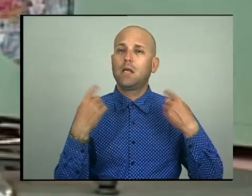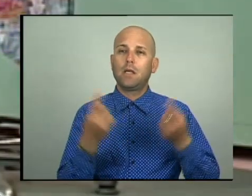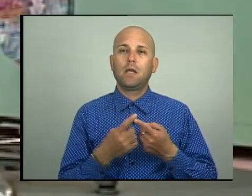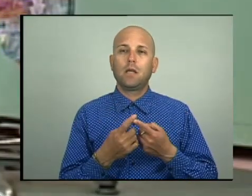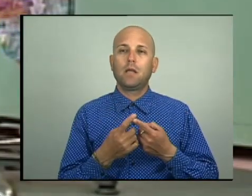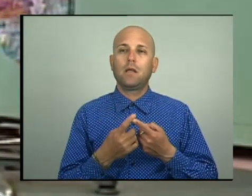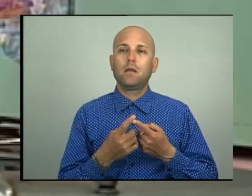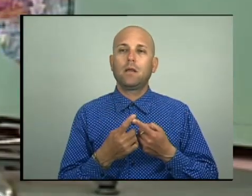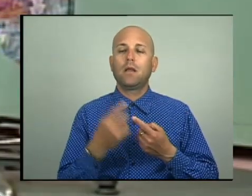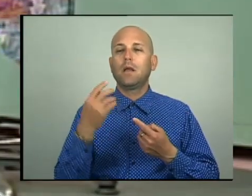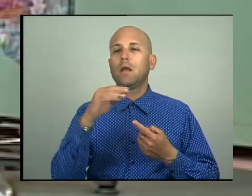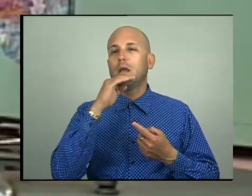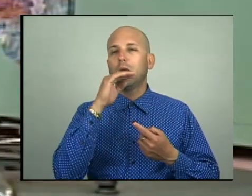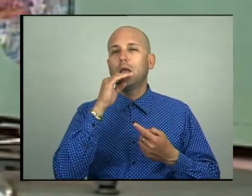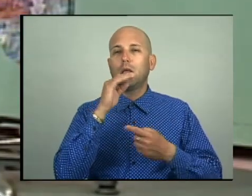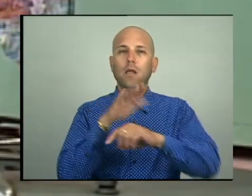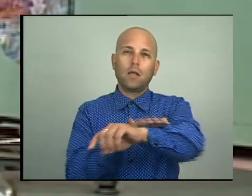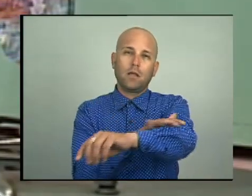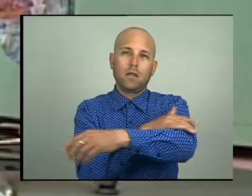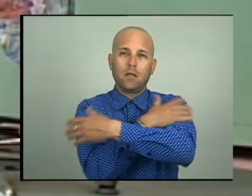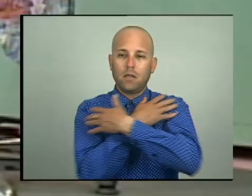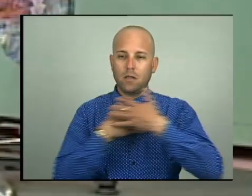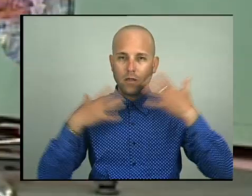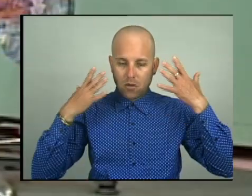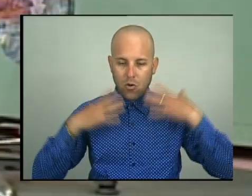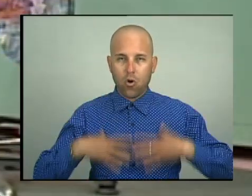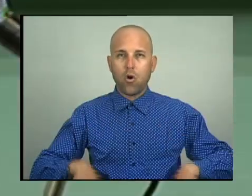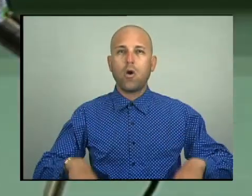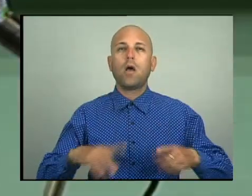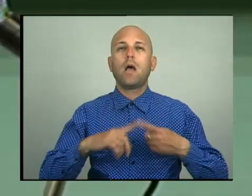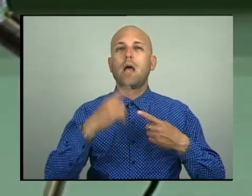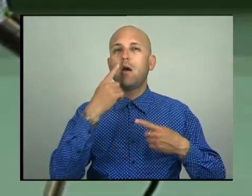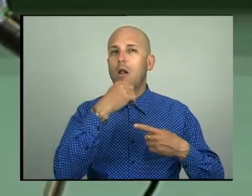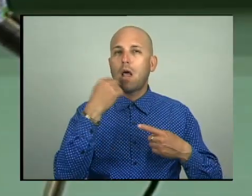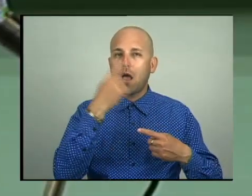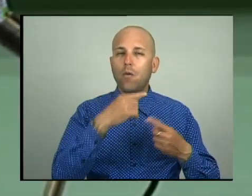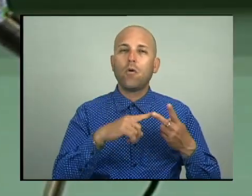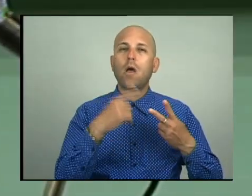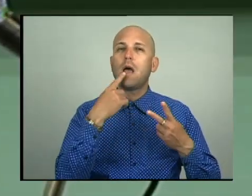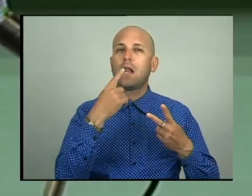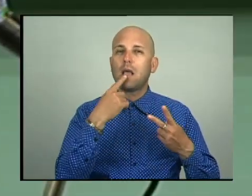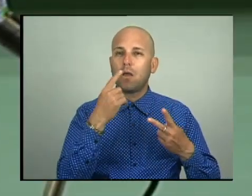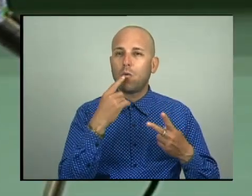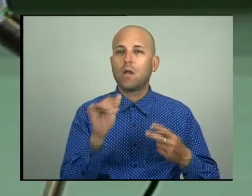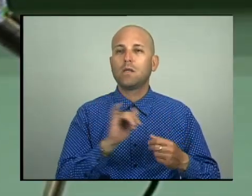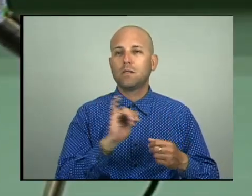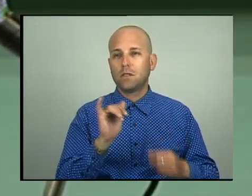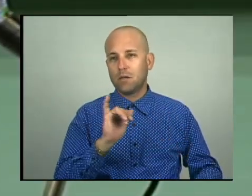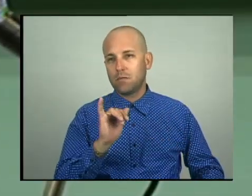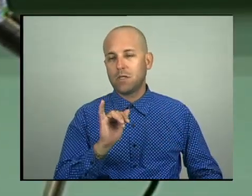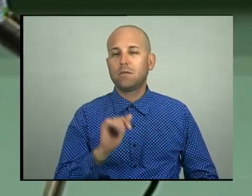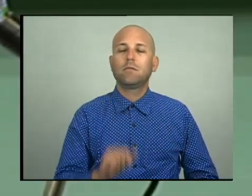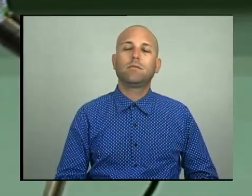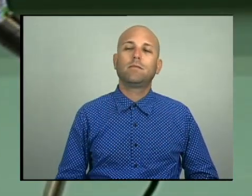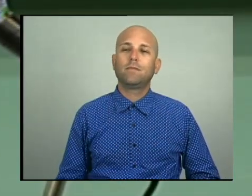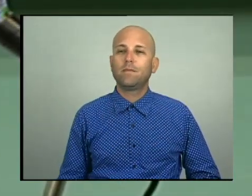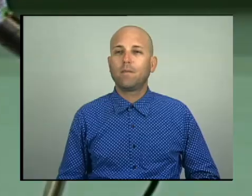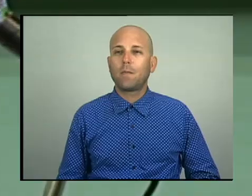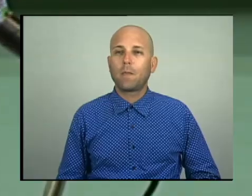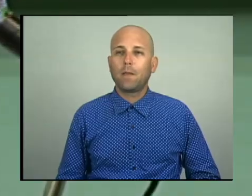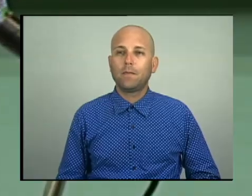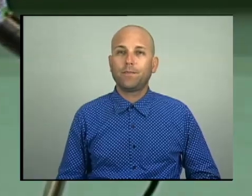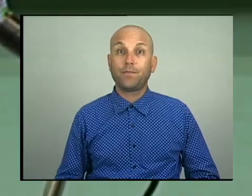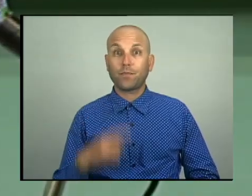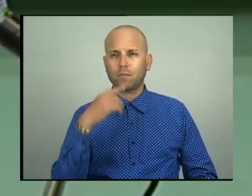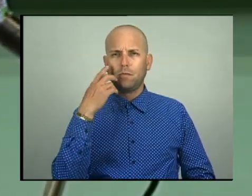repetir que es una coloración, que es una cianosis central, que habitualmente en la lengua, los labios. Y este cambio de